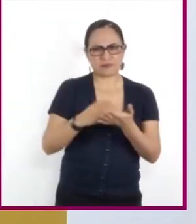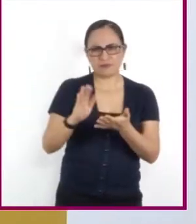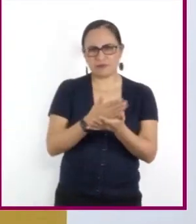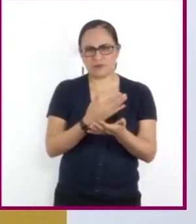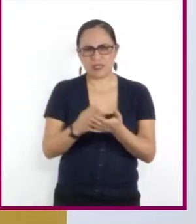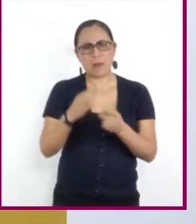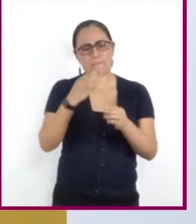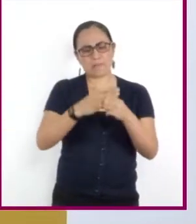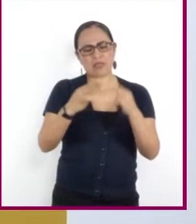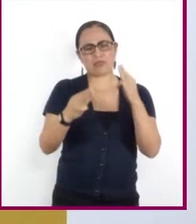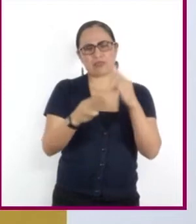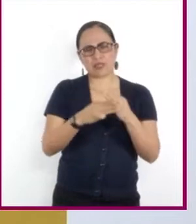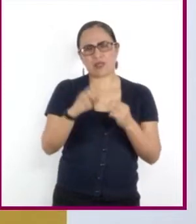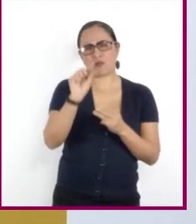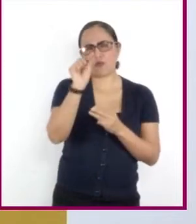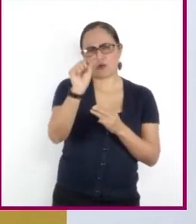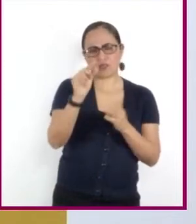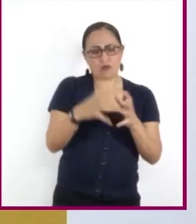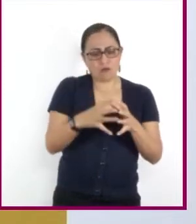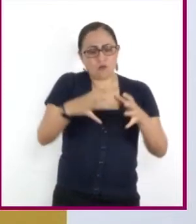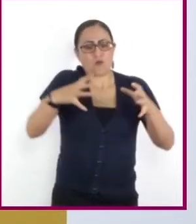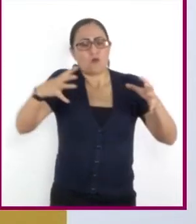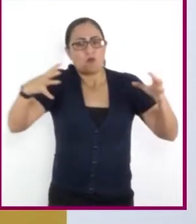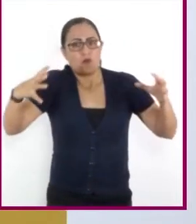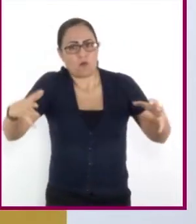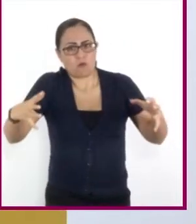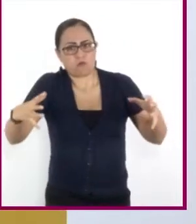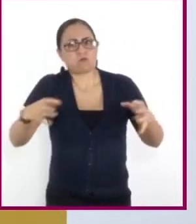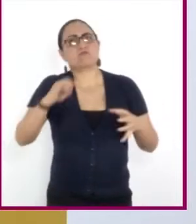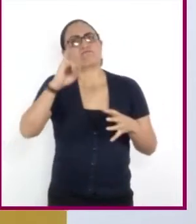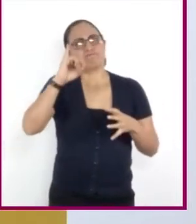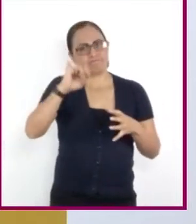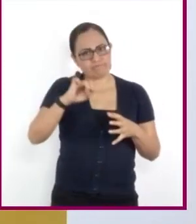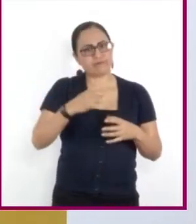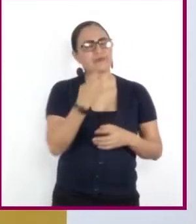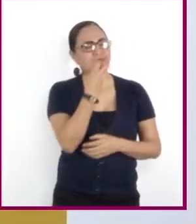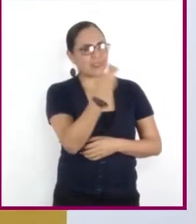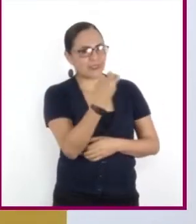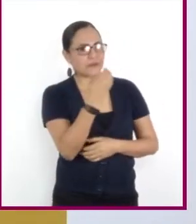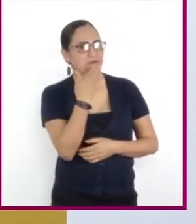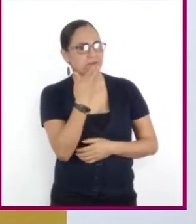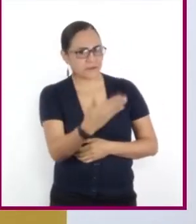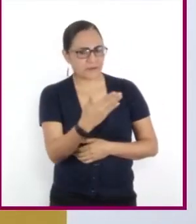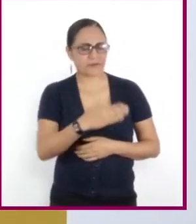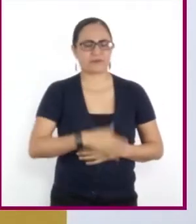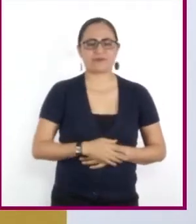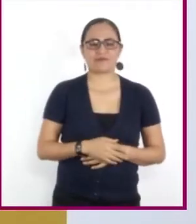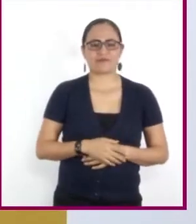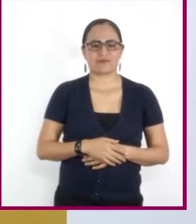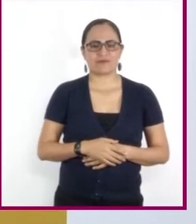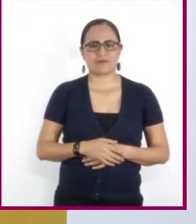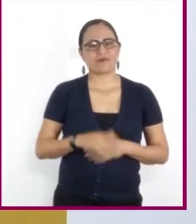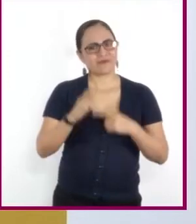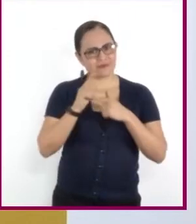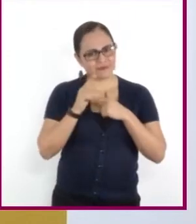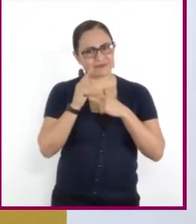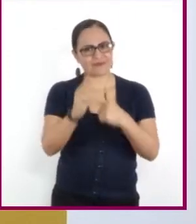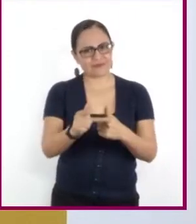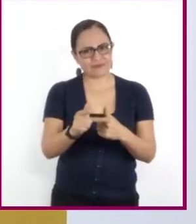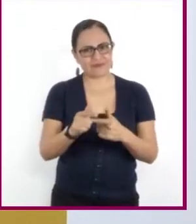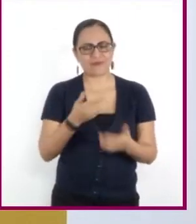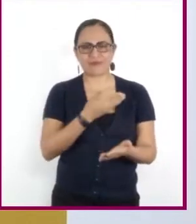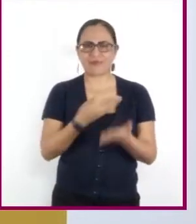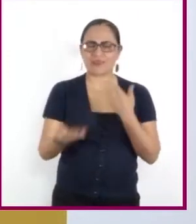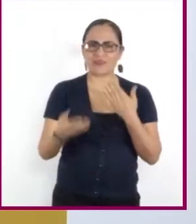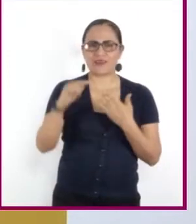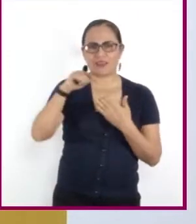poca materia en un volumen muy grande. No lo pudiste haber dicho mejor, Enrique. Para continuar, ahora